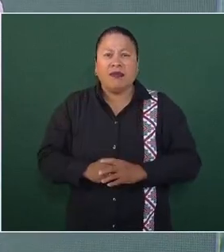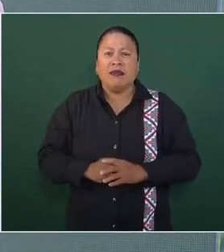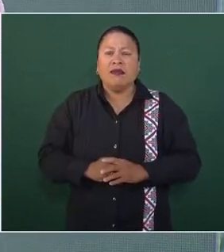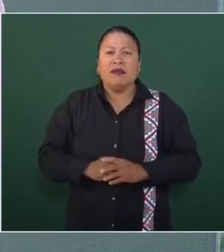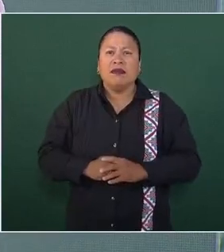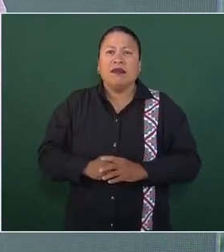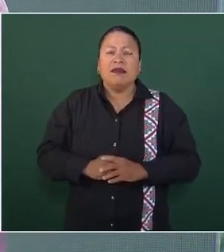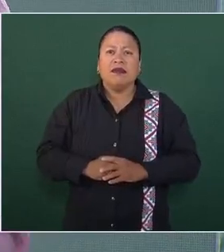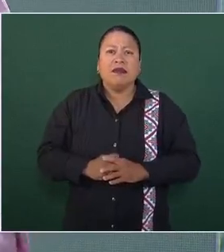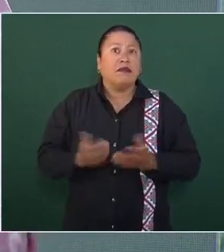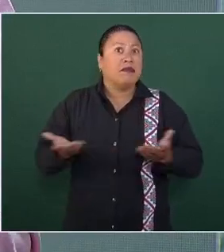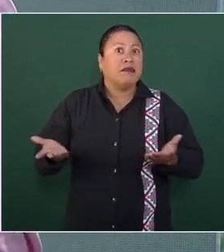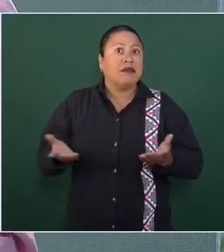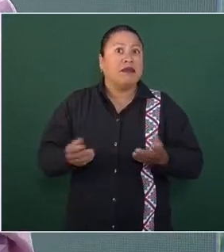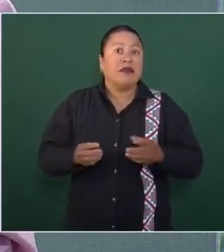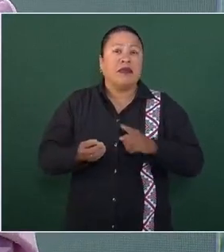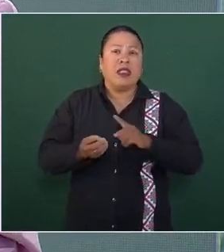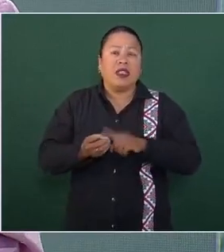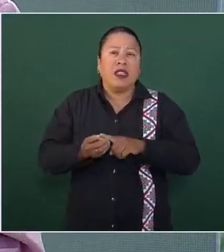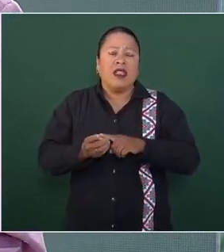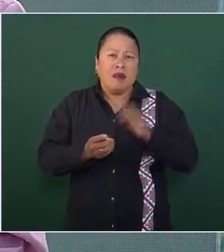pues es Manzanillo